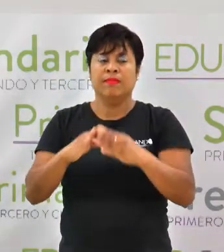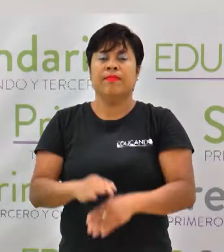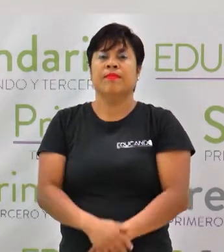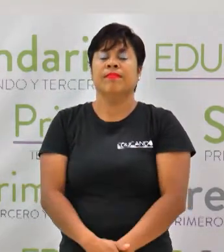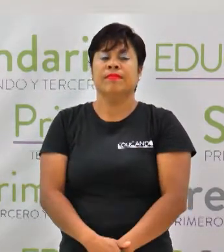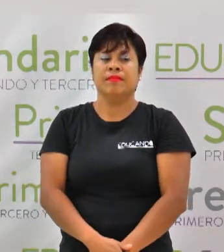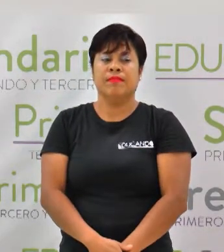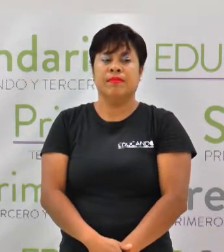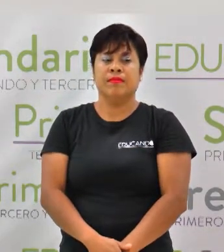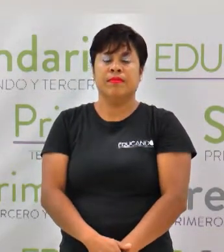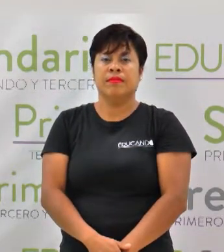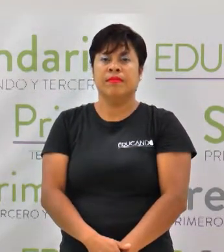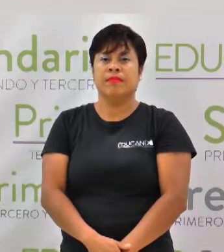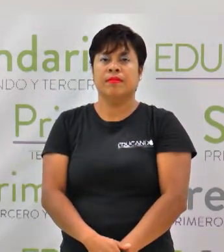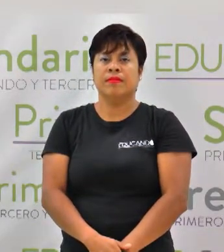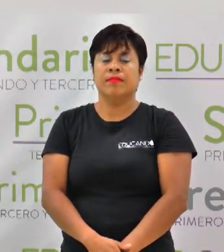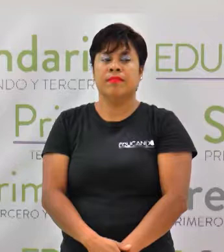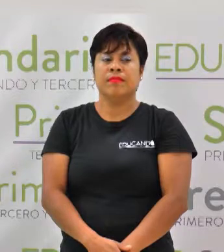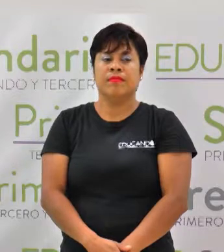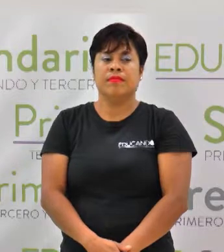casa.